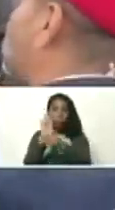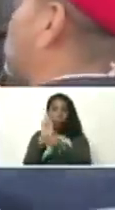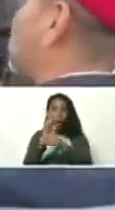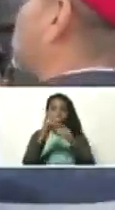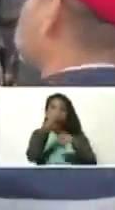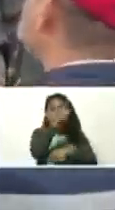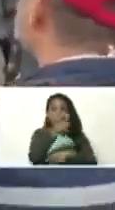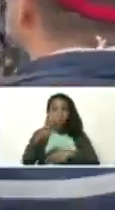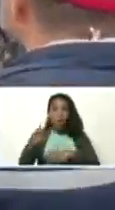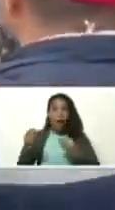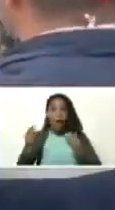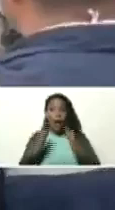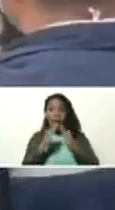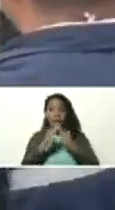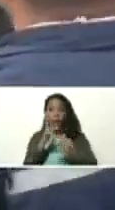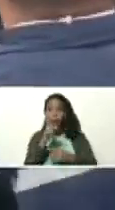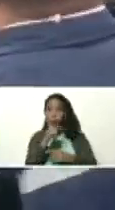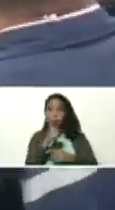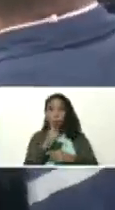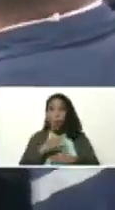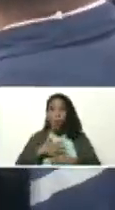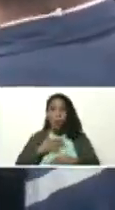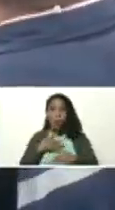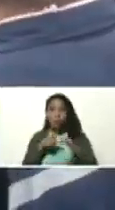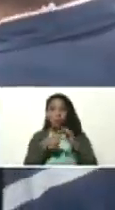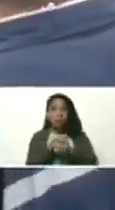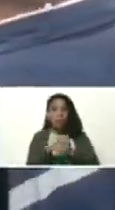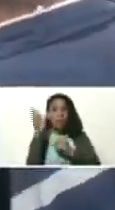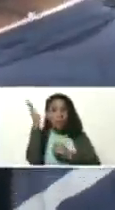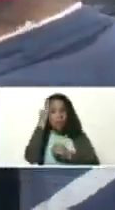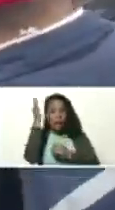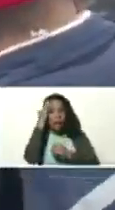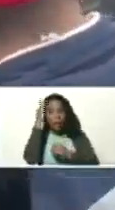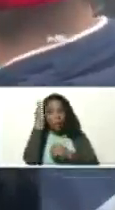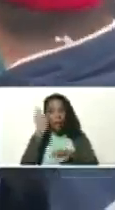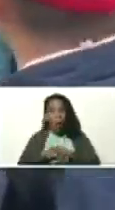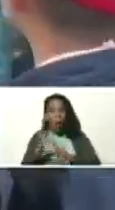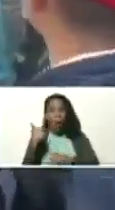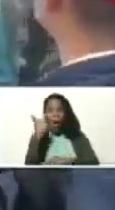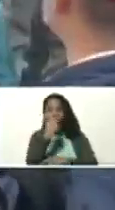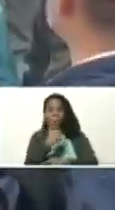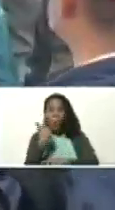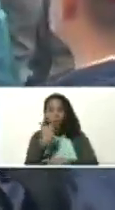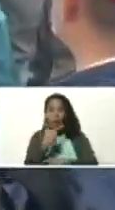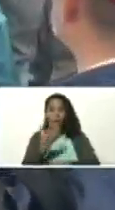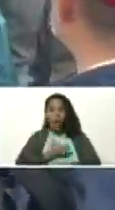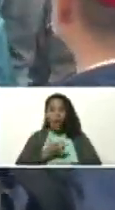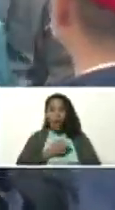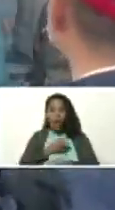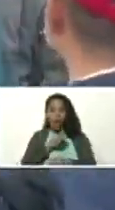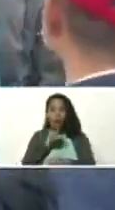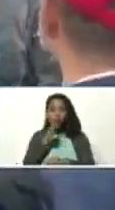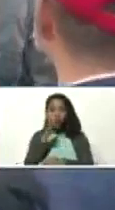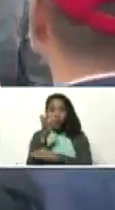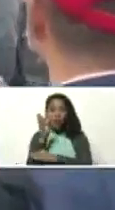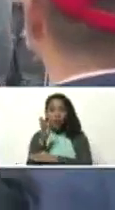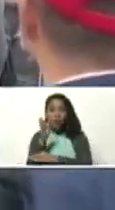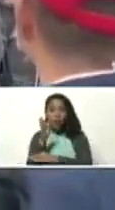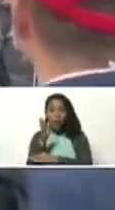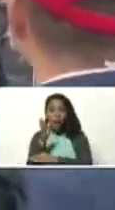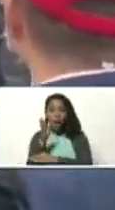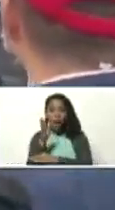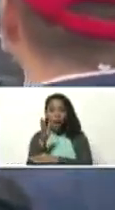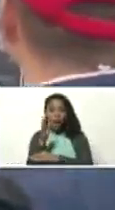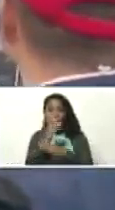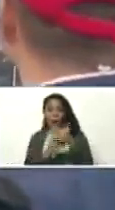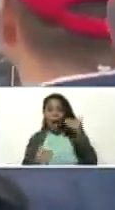personas cuyas viviendas no están habitables. Sabemos por boca del alcalde, y ahorita nos vamos a dirigir hacia allá, hacia la parte